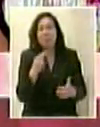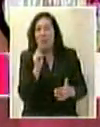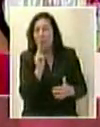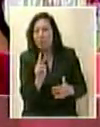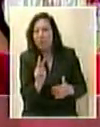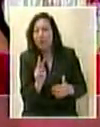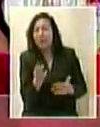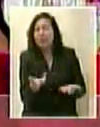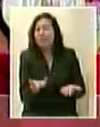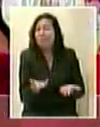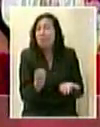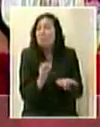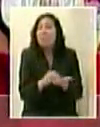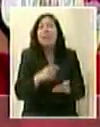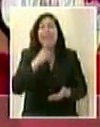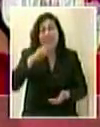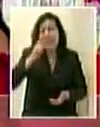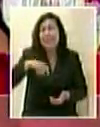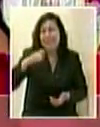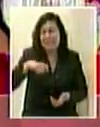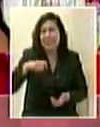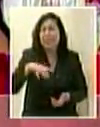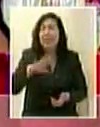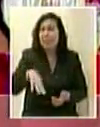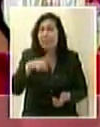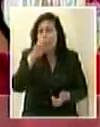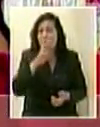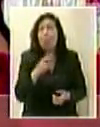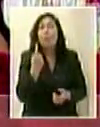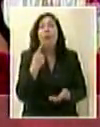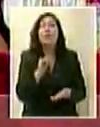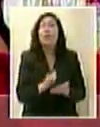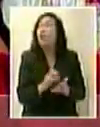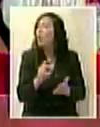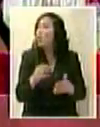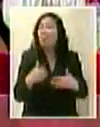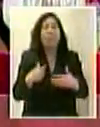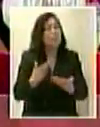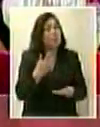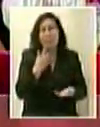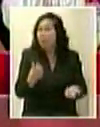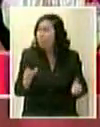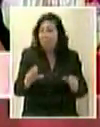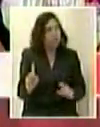el nervio más necesitado del país. Por eso es que no los podemos defraudar.